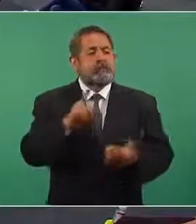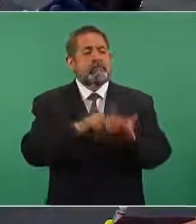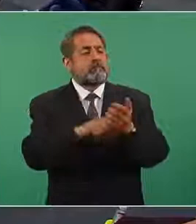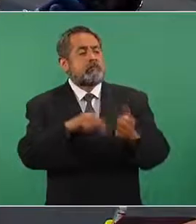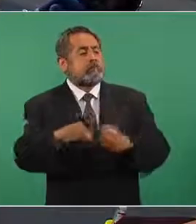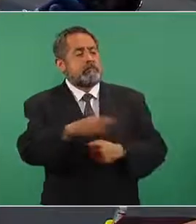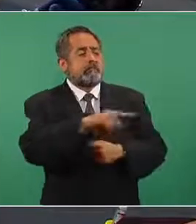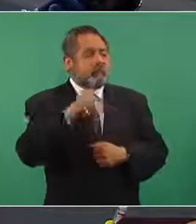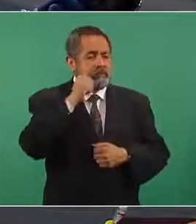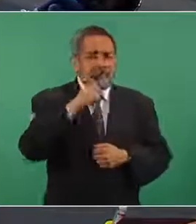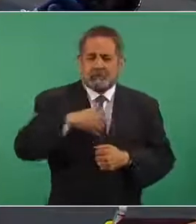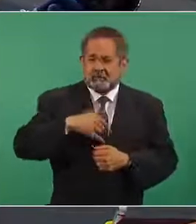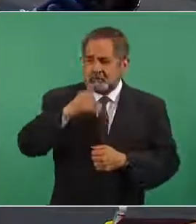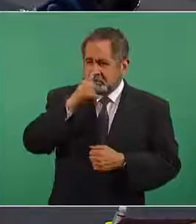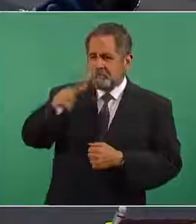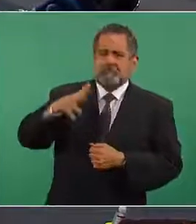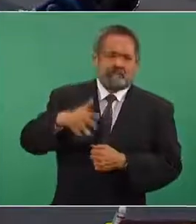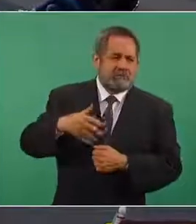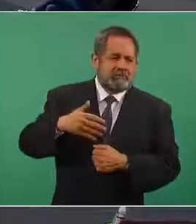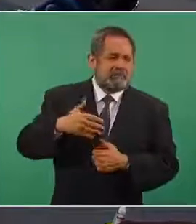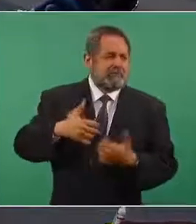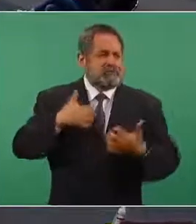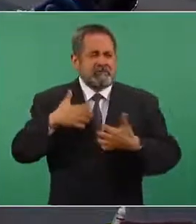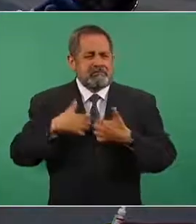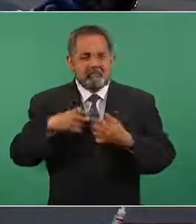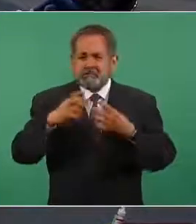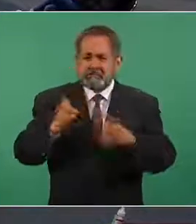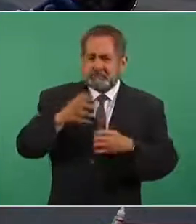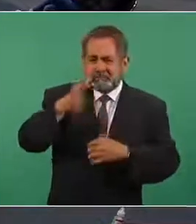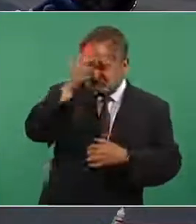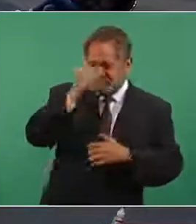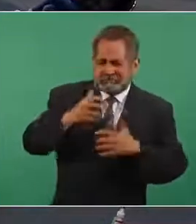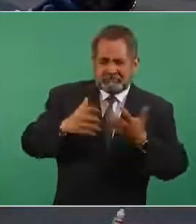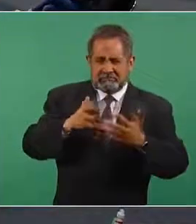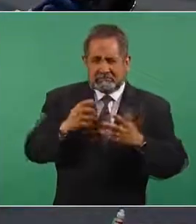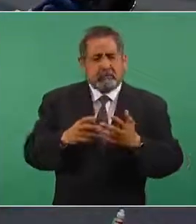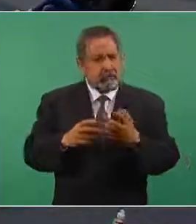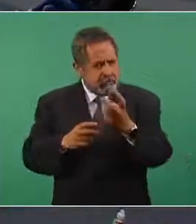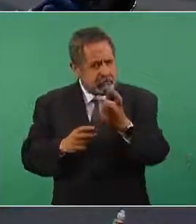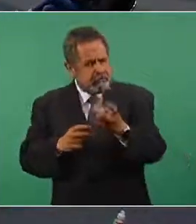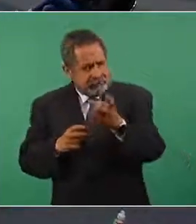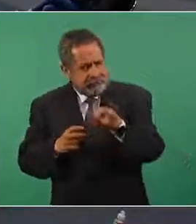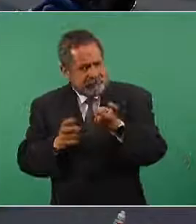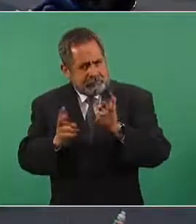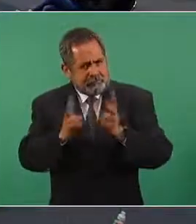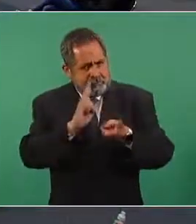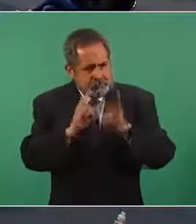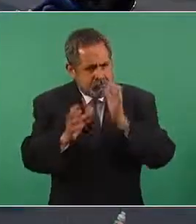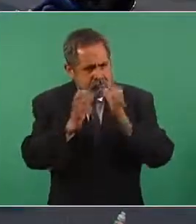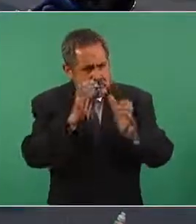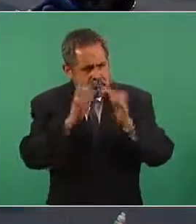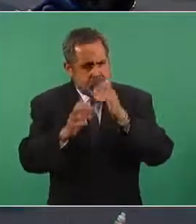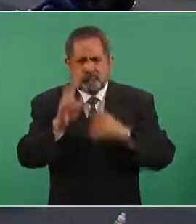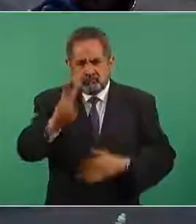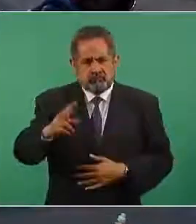protestas, inconformidades, pero para eso es el diálogo. Entonces, cuando se actúa de buena fe,